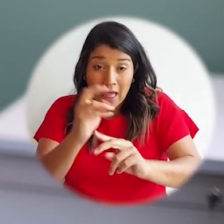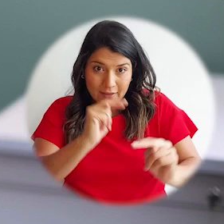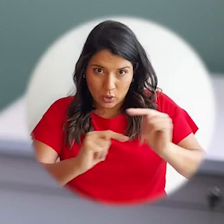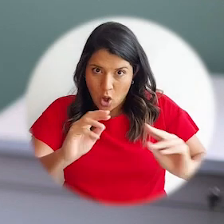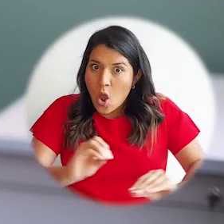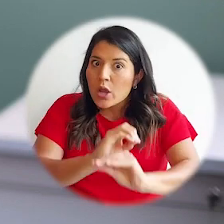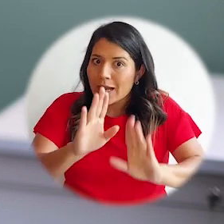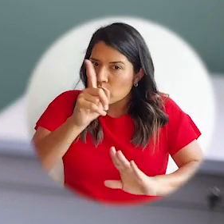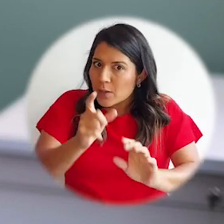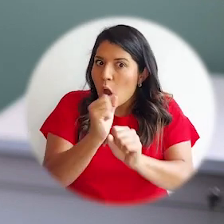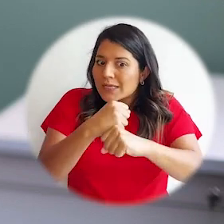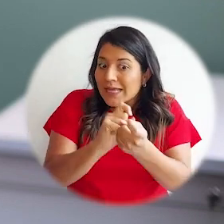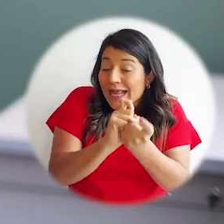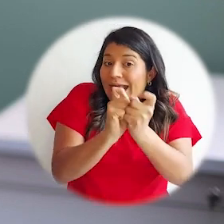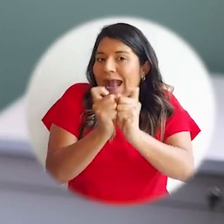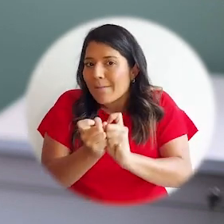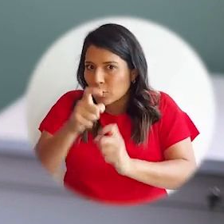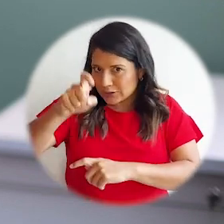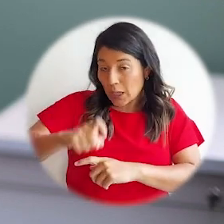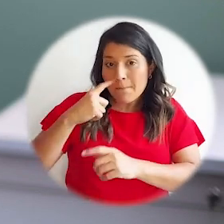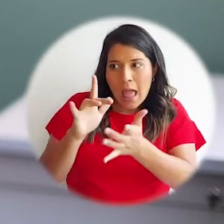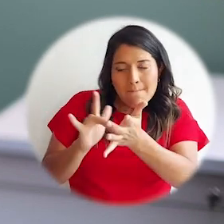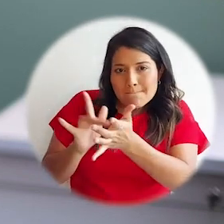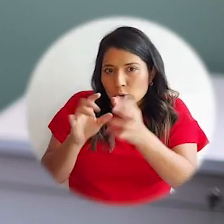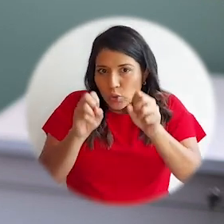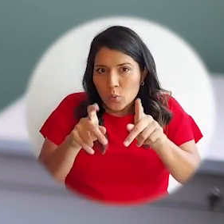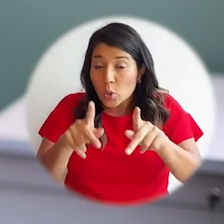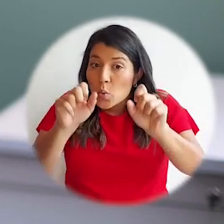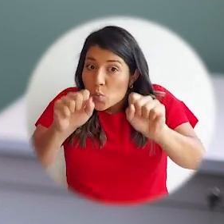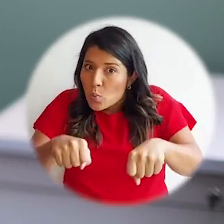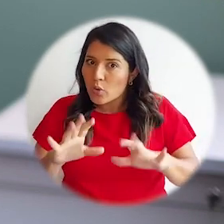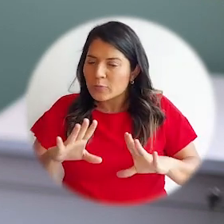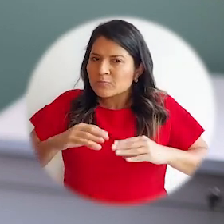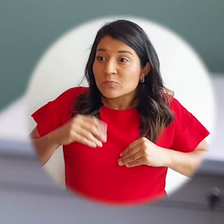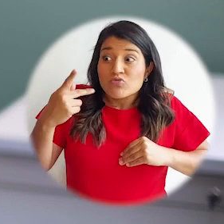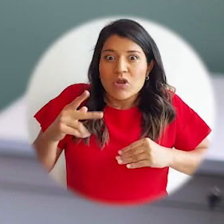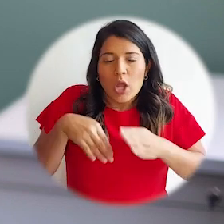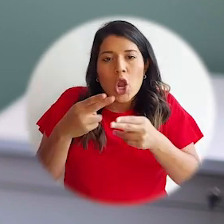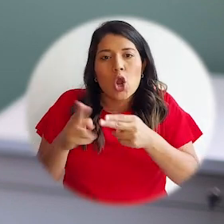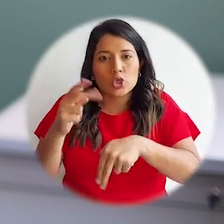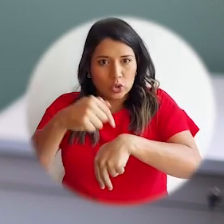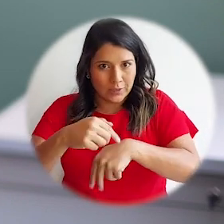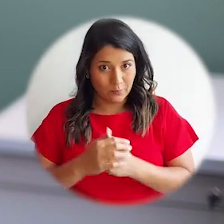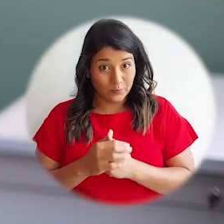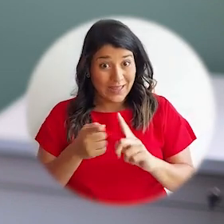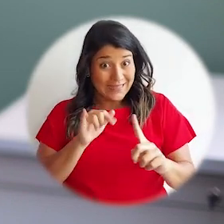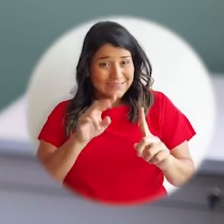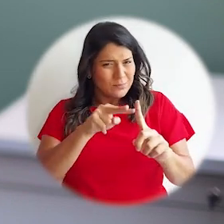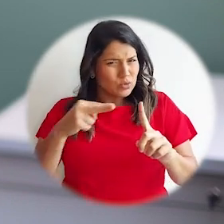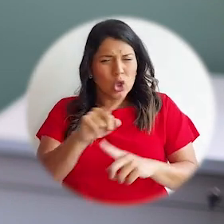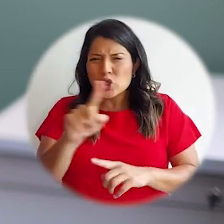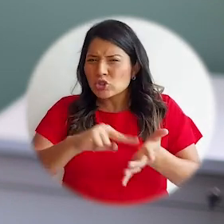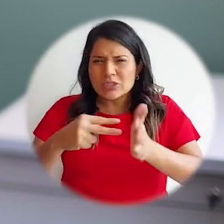supuesto, haciendo algunos cambios o ajustes en el margen para aprovechar oportunidades y mitigar algunos riesgos en el corto plazo. En este sentido,